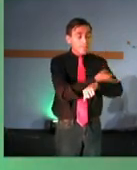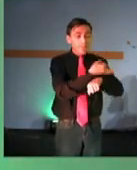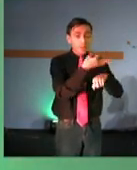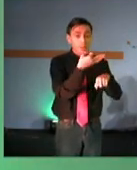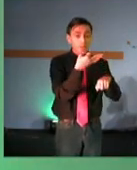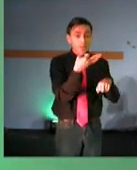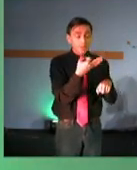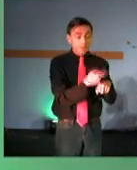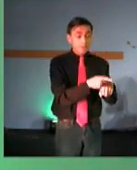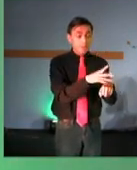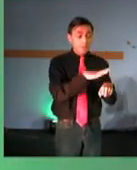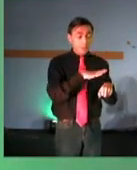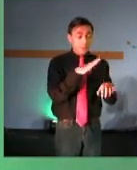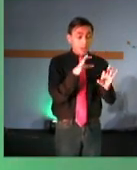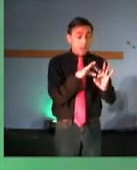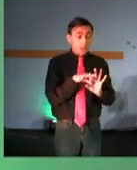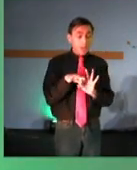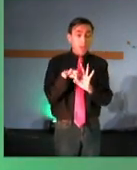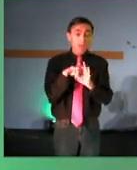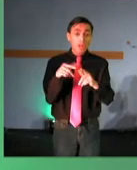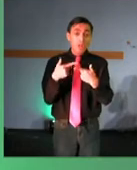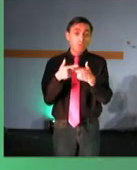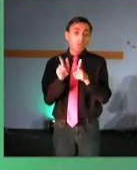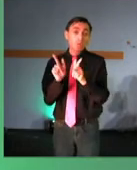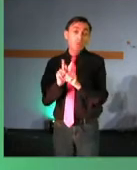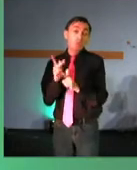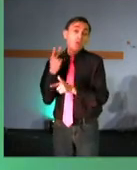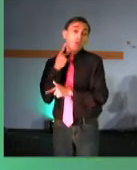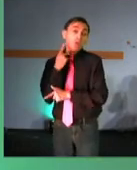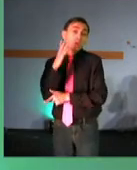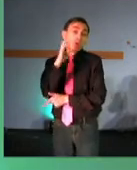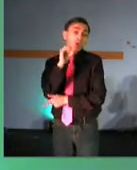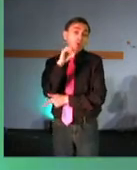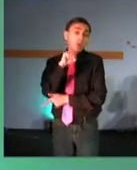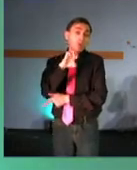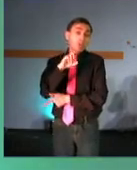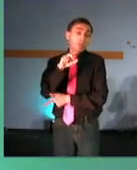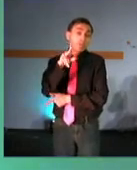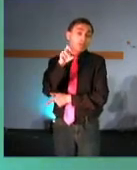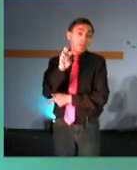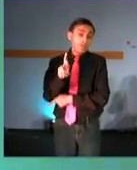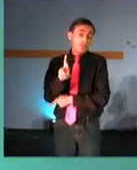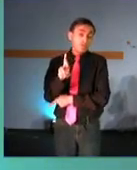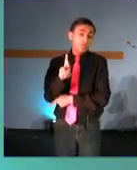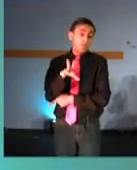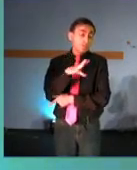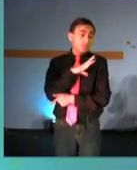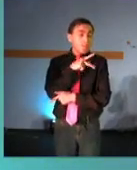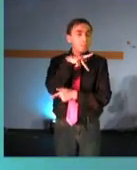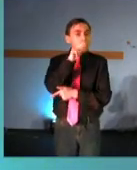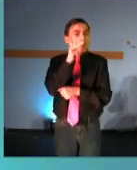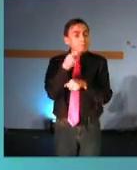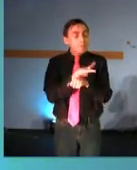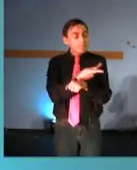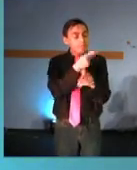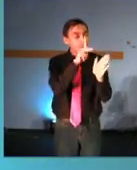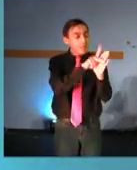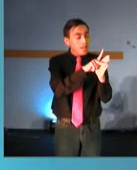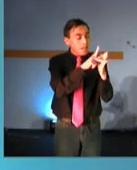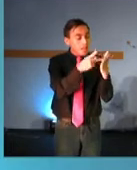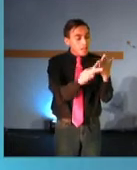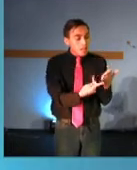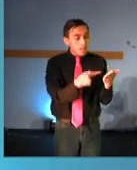estado vinculada al Partido Conservador de Nicaragua, pero que desde el periódico,